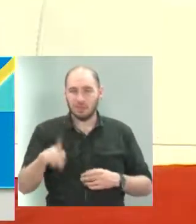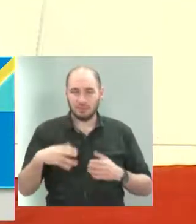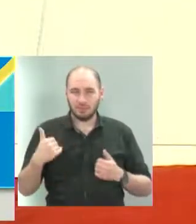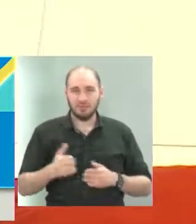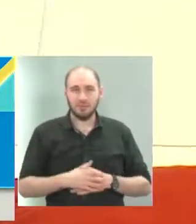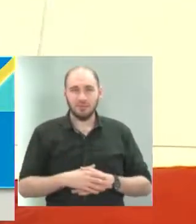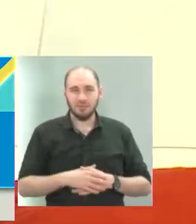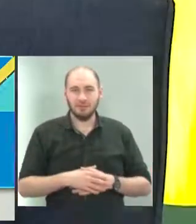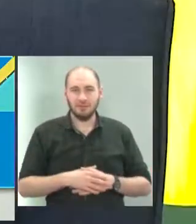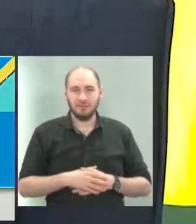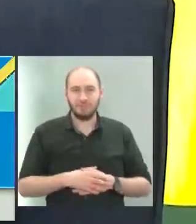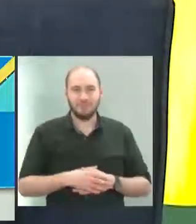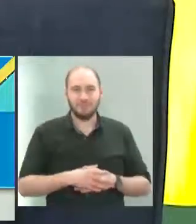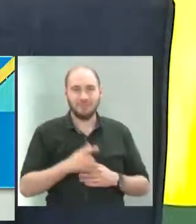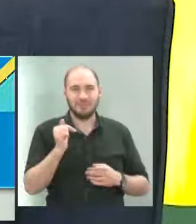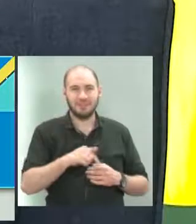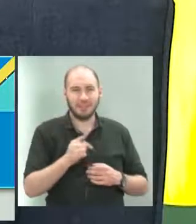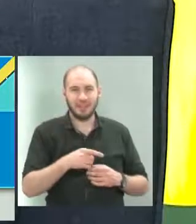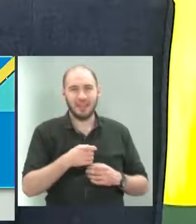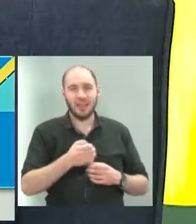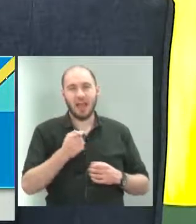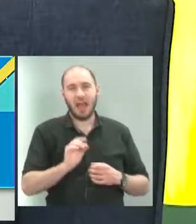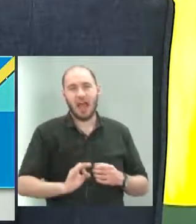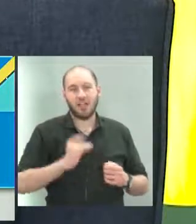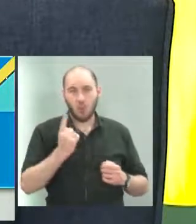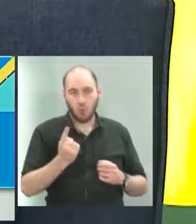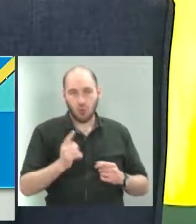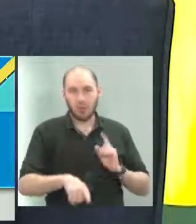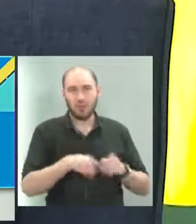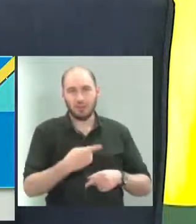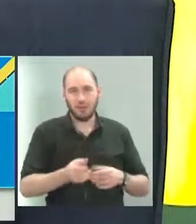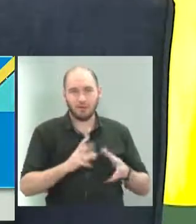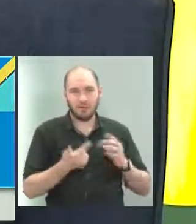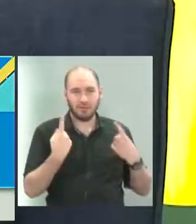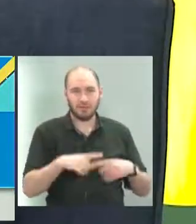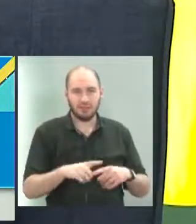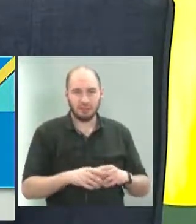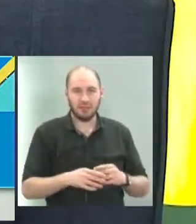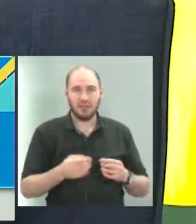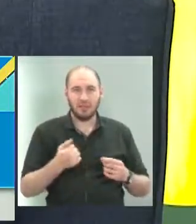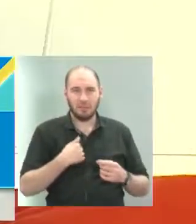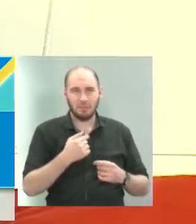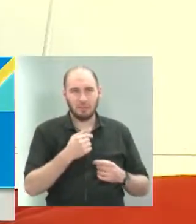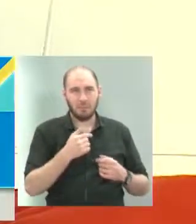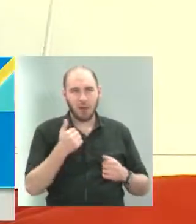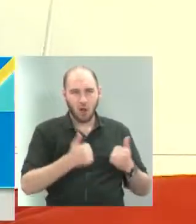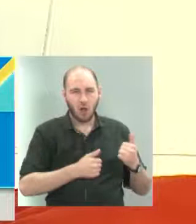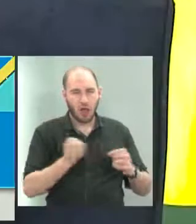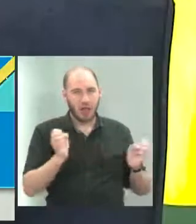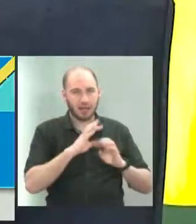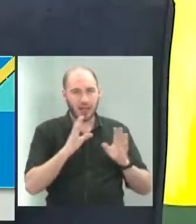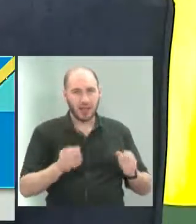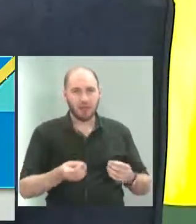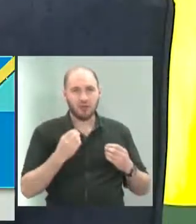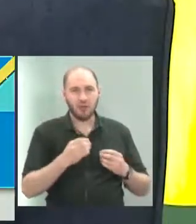una excepción, una excepción por un solo año. Claro. Y después empezamos otra forma. Pero bueno, perfecto. No, a mí me gusta que me pregunten esto y que lo puedo aclarar, cómo